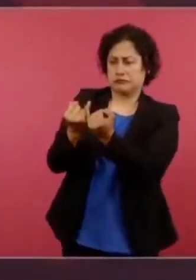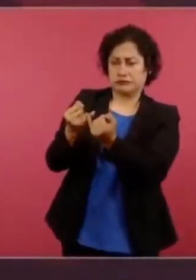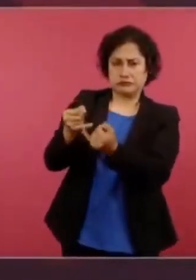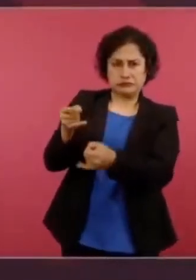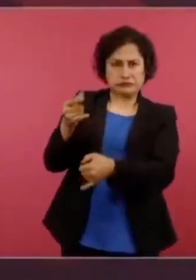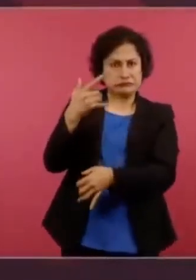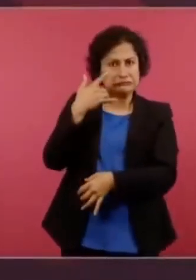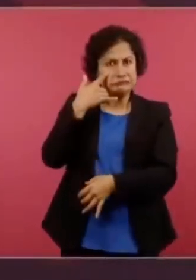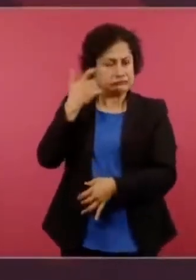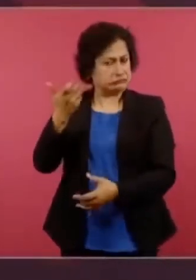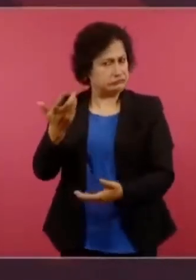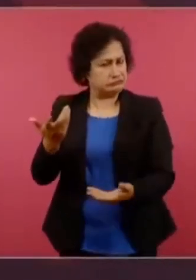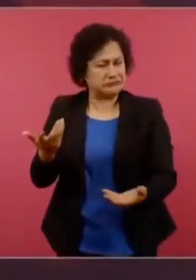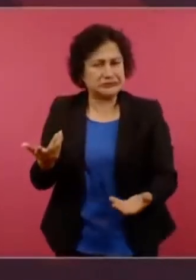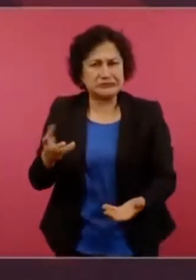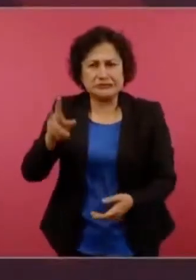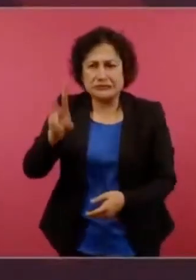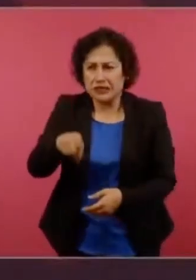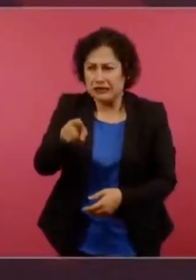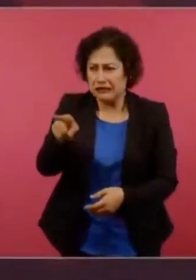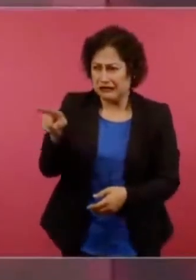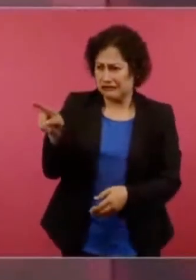La señora Susana